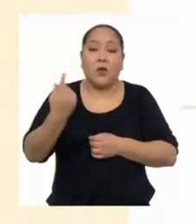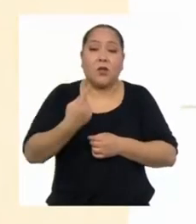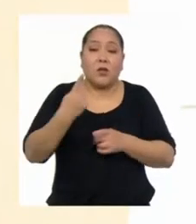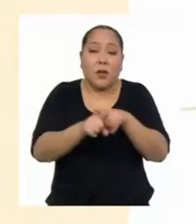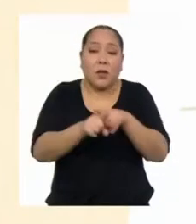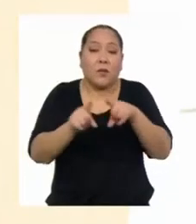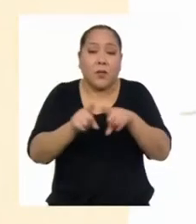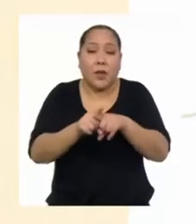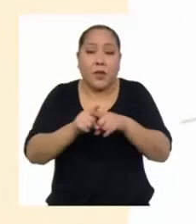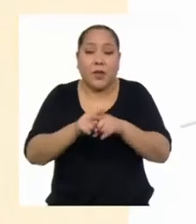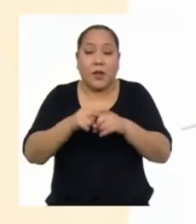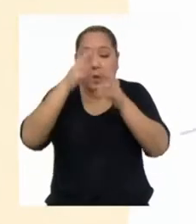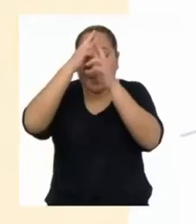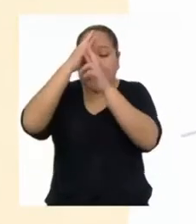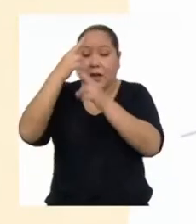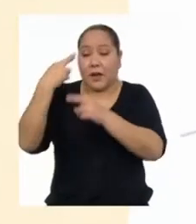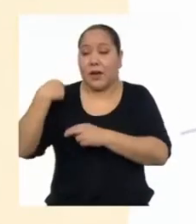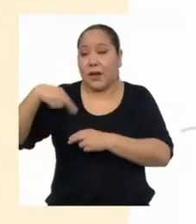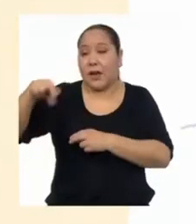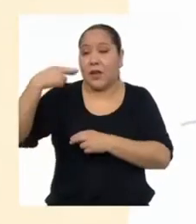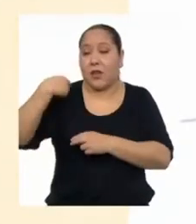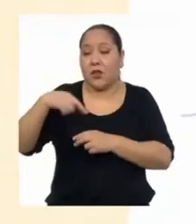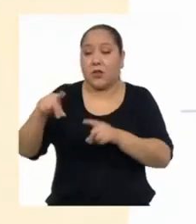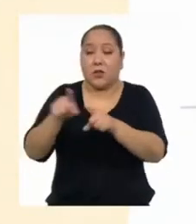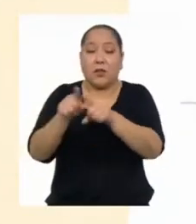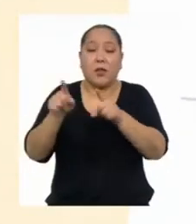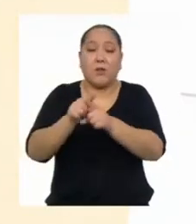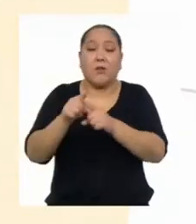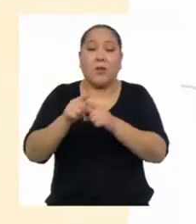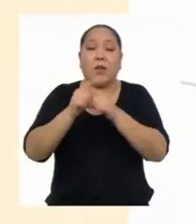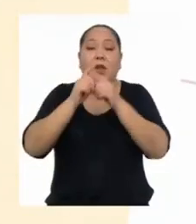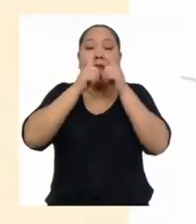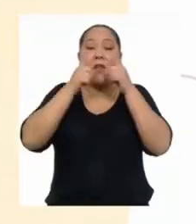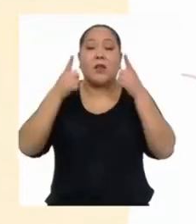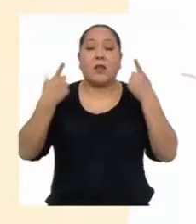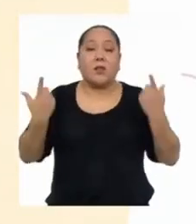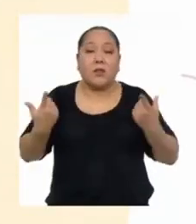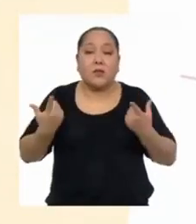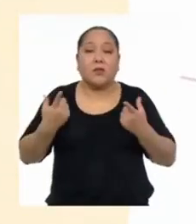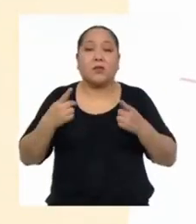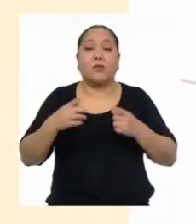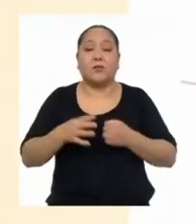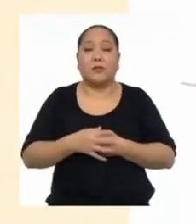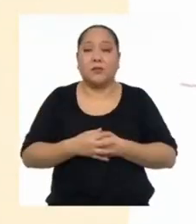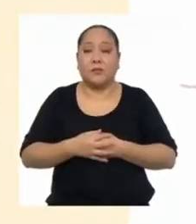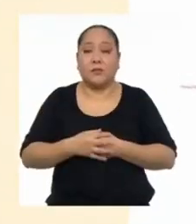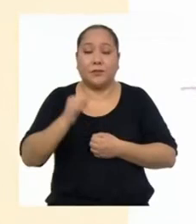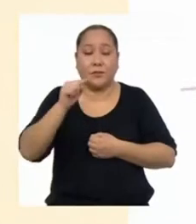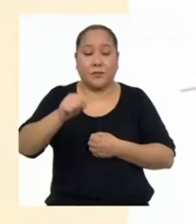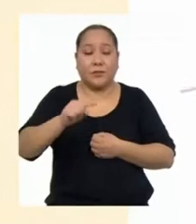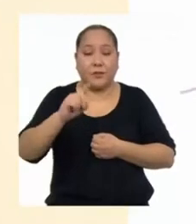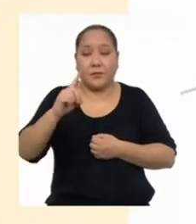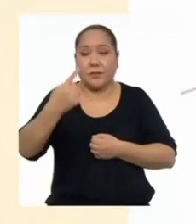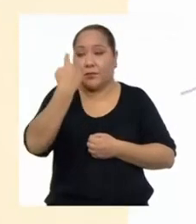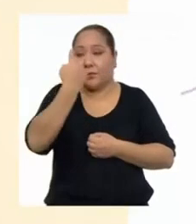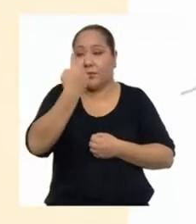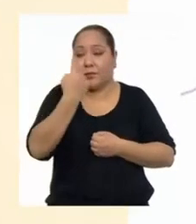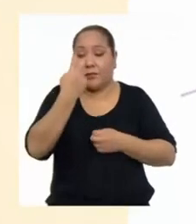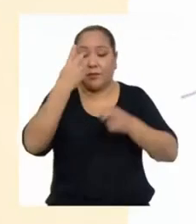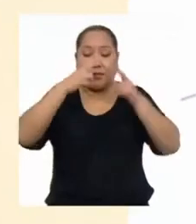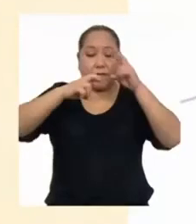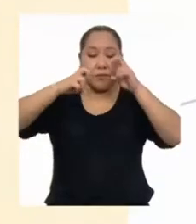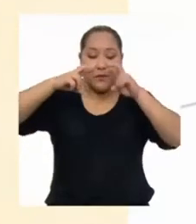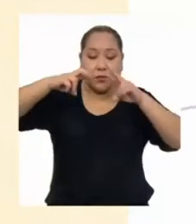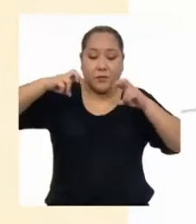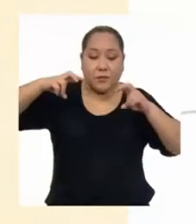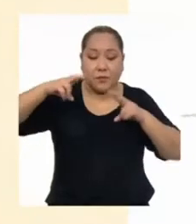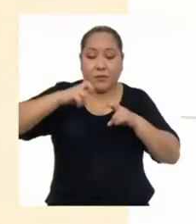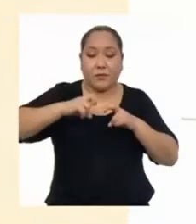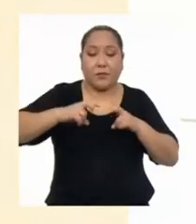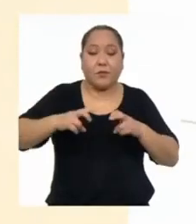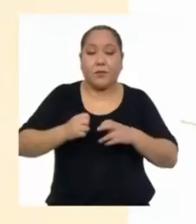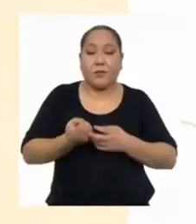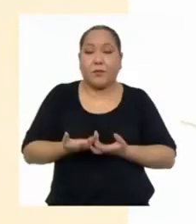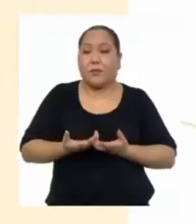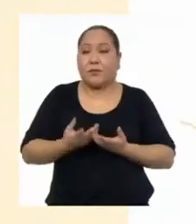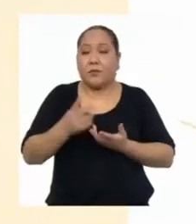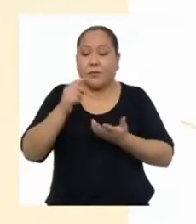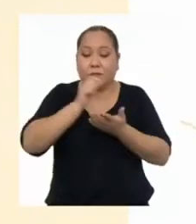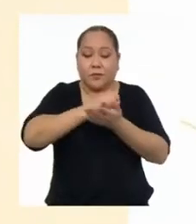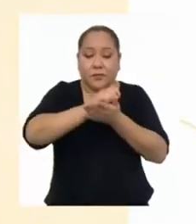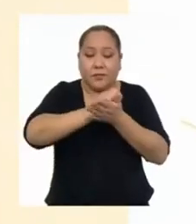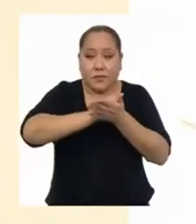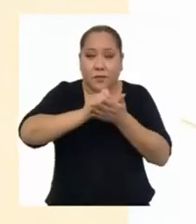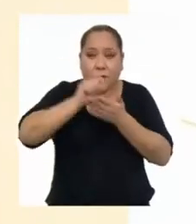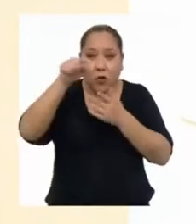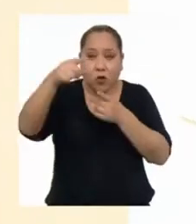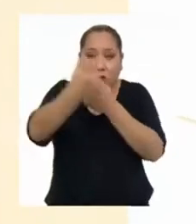lingüístico. Excelente. Es la primera versión del artículo, así que sé libre de escribir